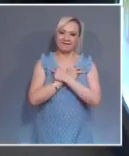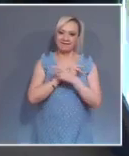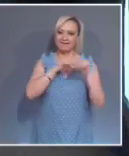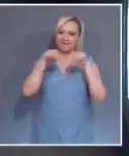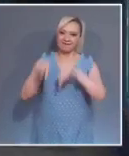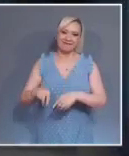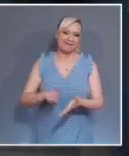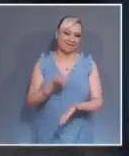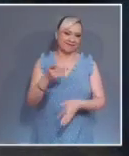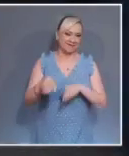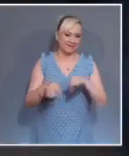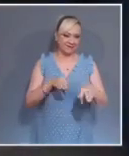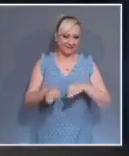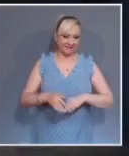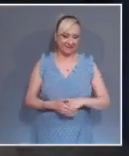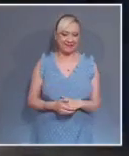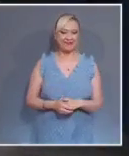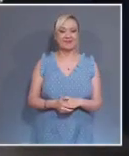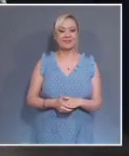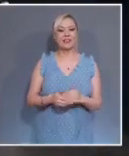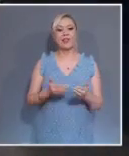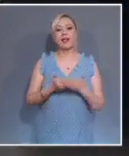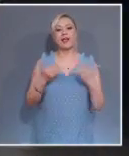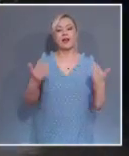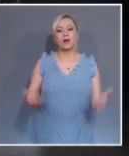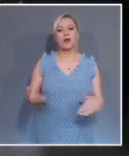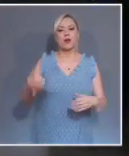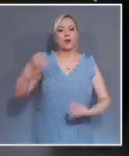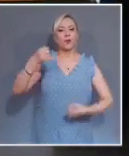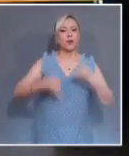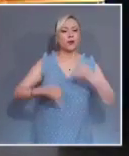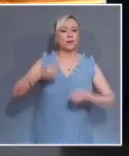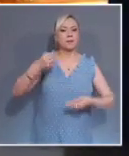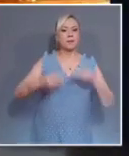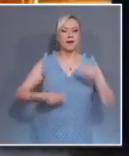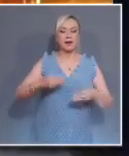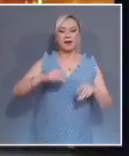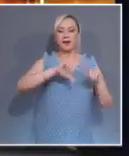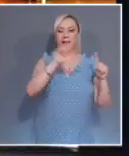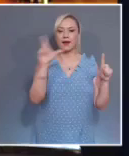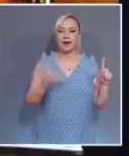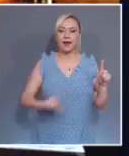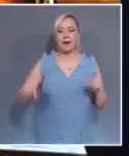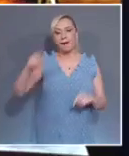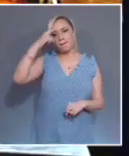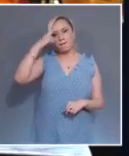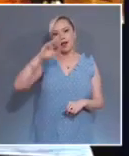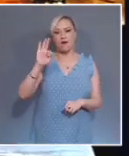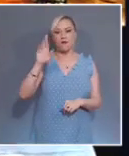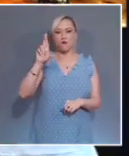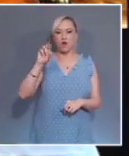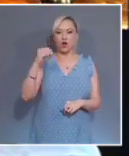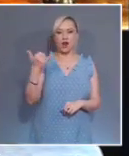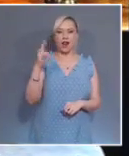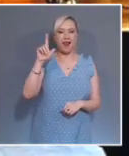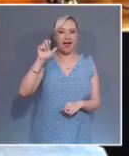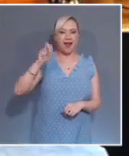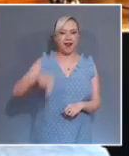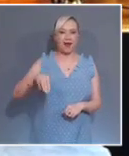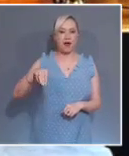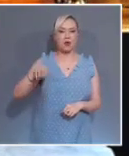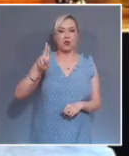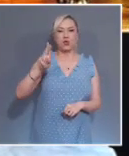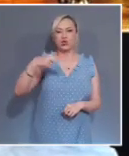La organización que agrupa a jueces y magistrados federales, que encabeza el magistrado Froilán Muñoz, estableció acuerdos